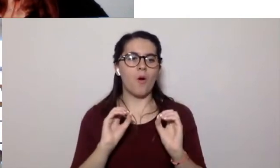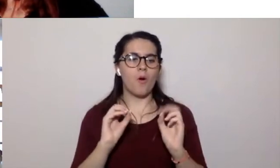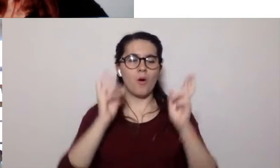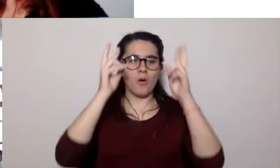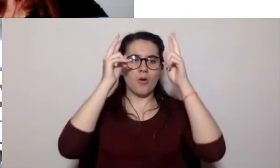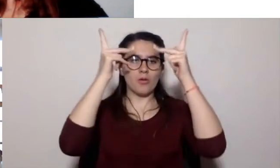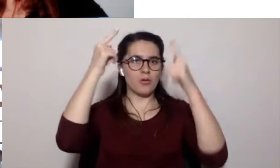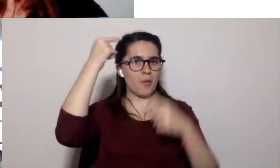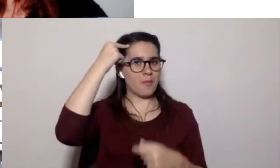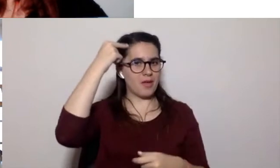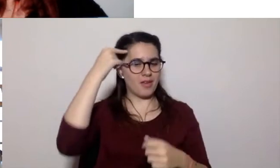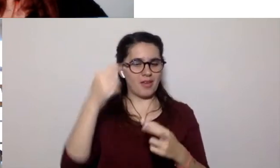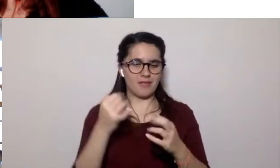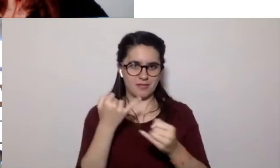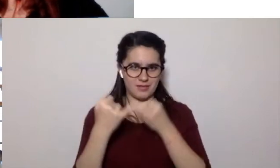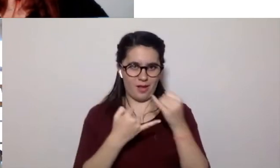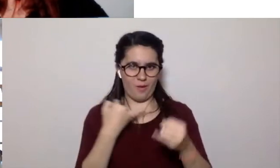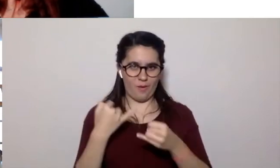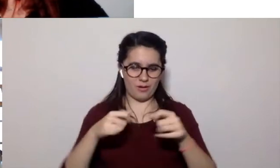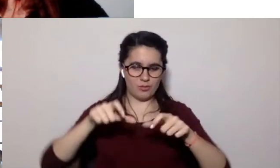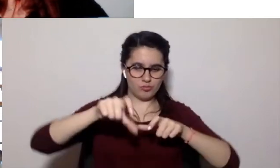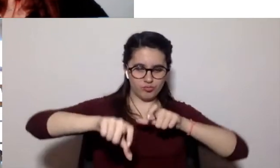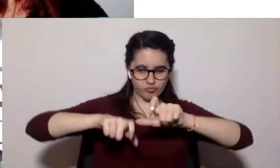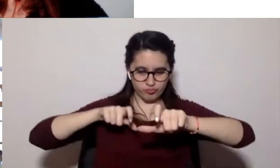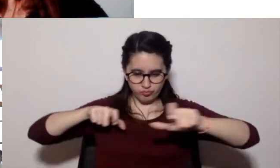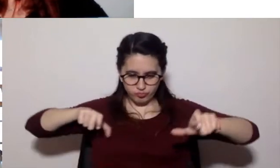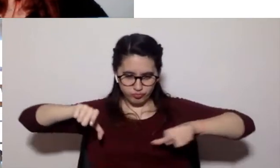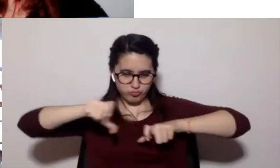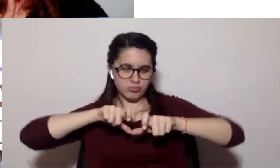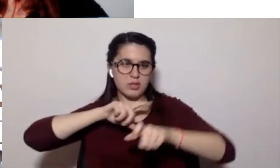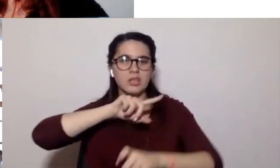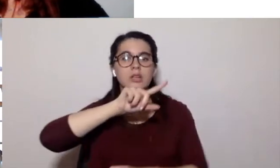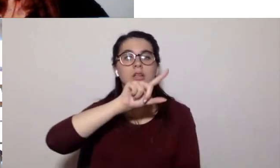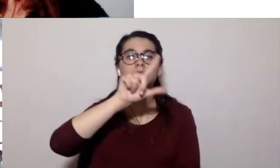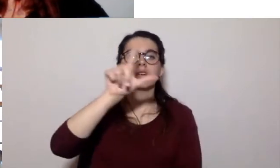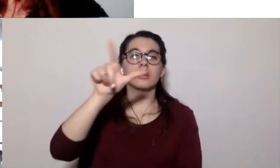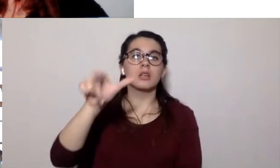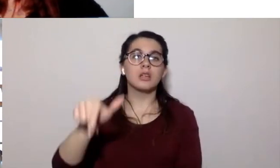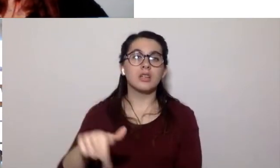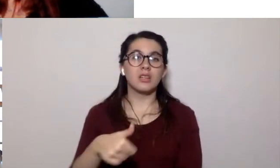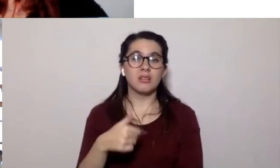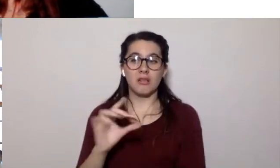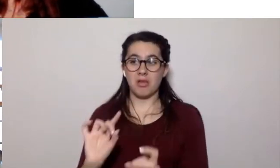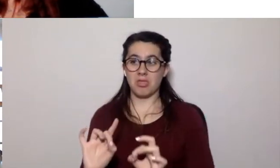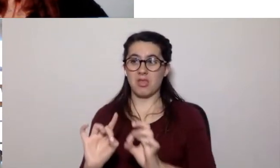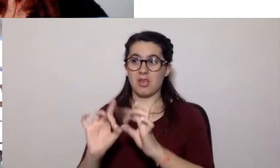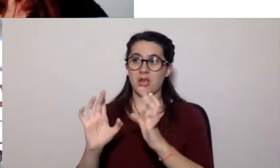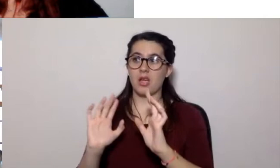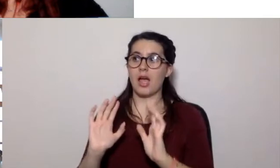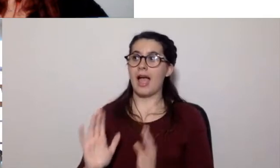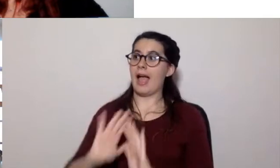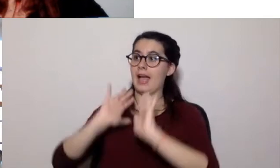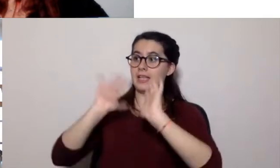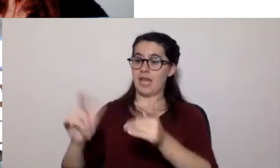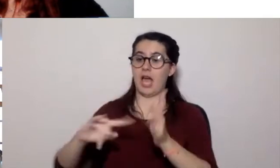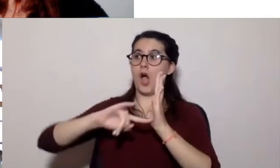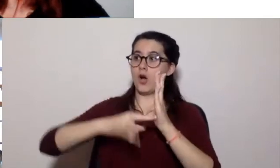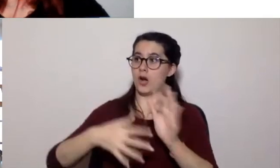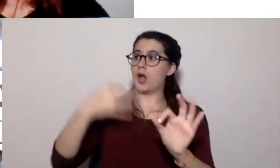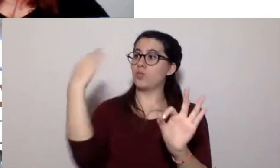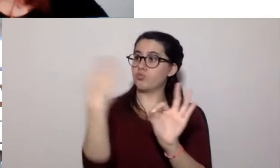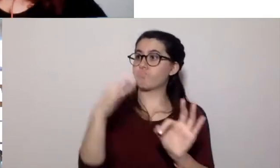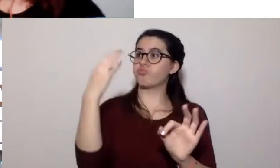¿no? Sí. Pero luego ya se convirtió en, es hora del rompecabezas, ahora se. Y entonces